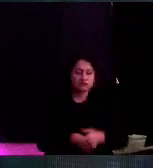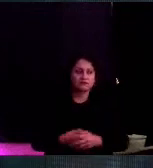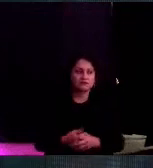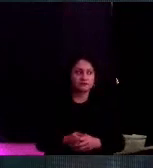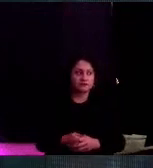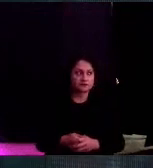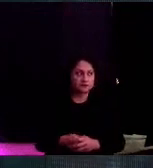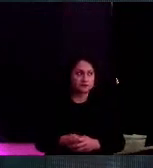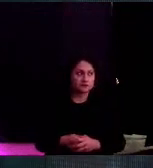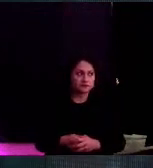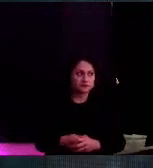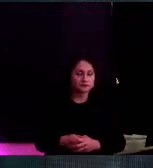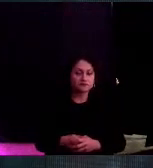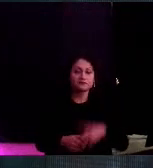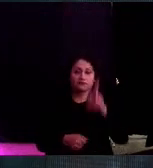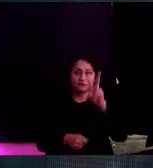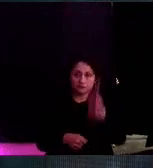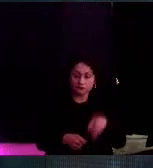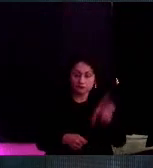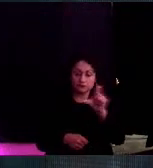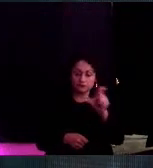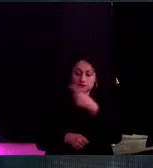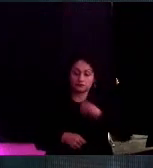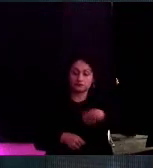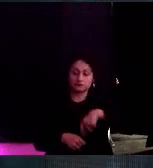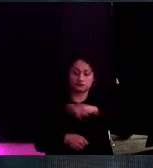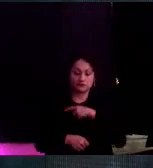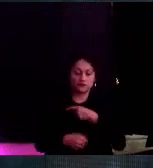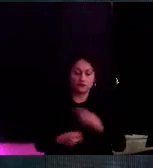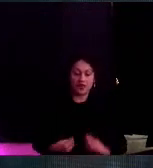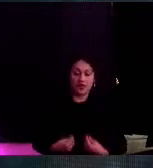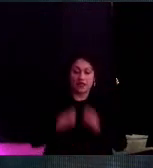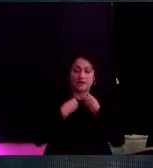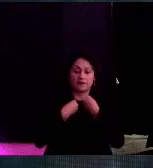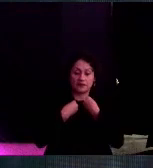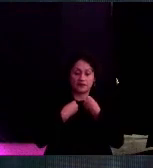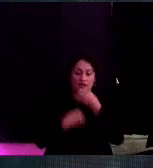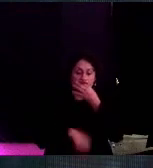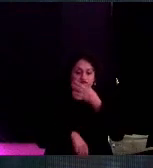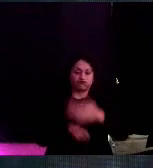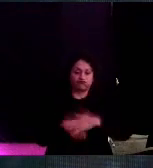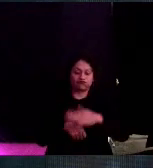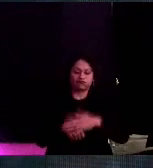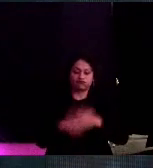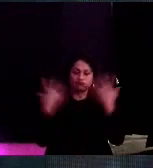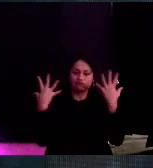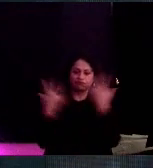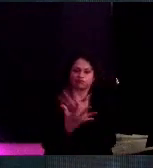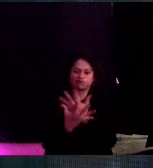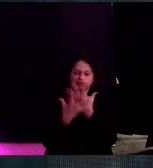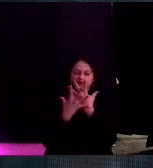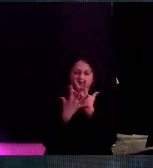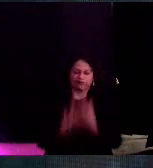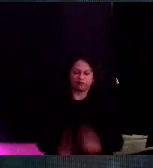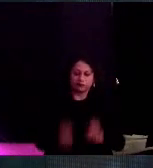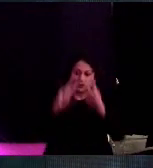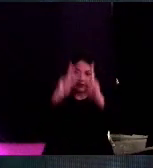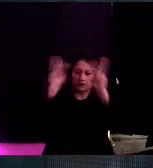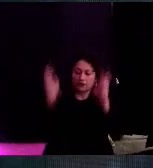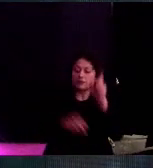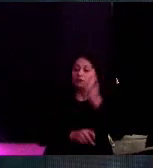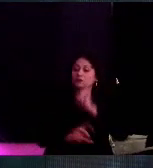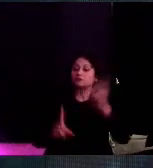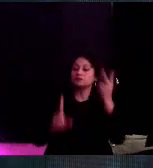A partir de ser impactadas, destruidas, devastadas por la violencia feminicida,